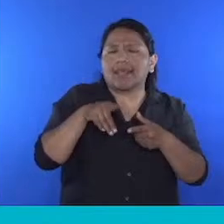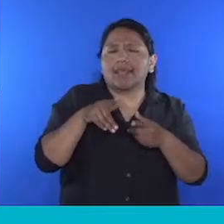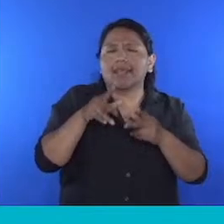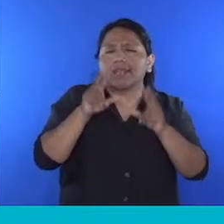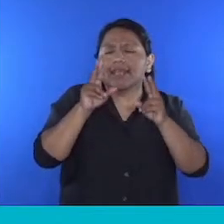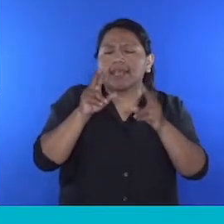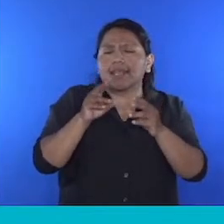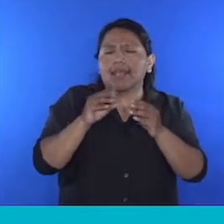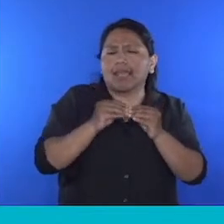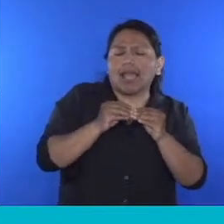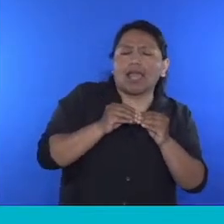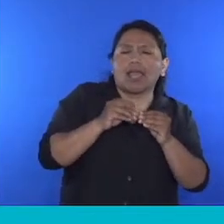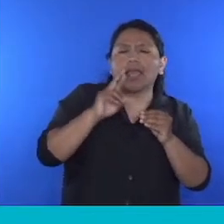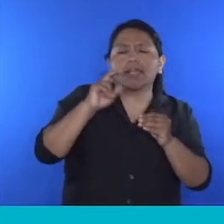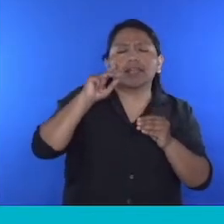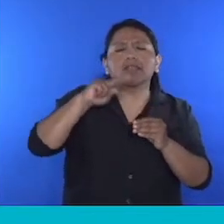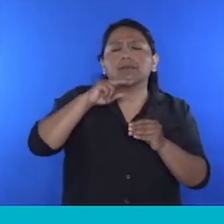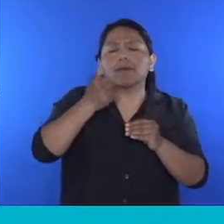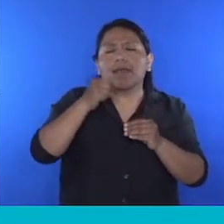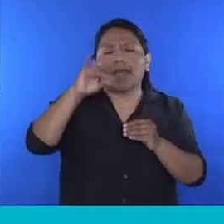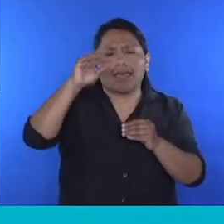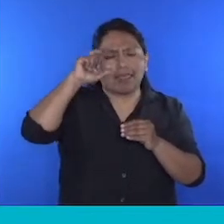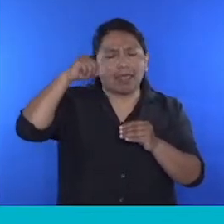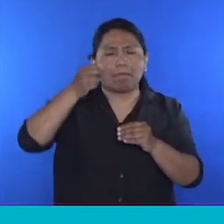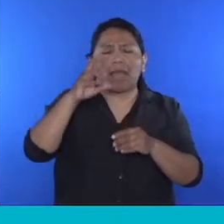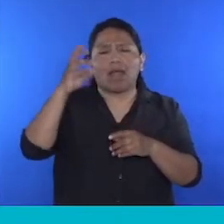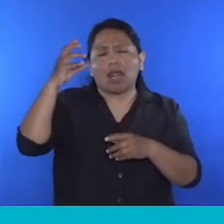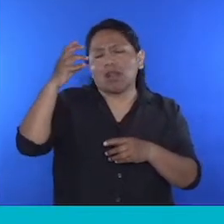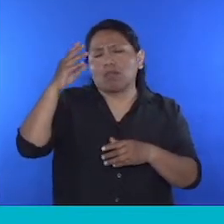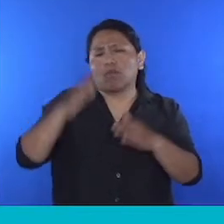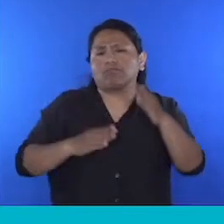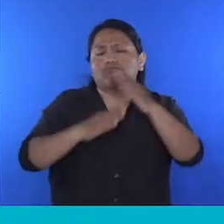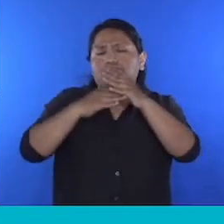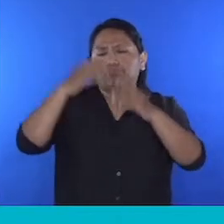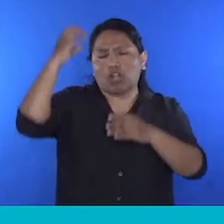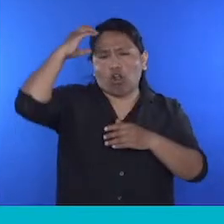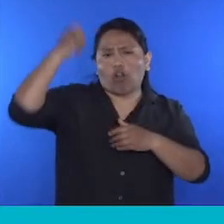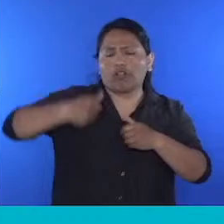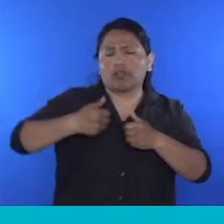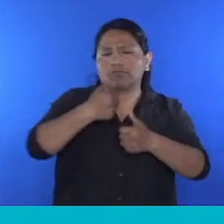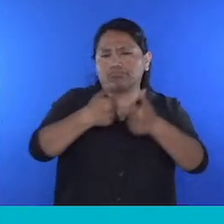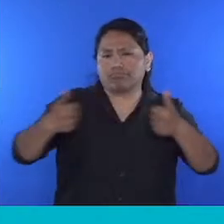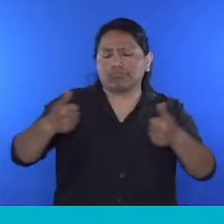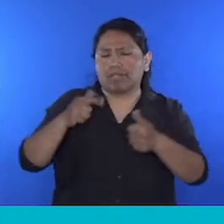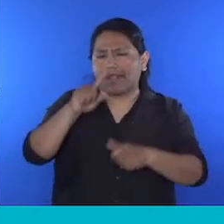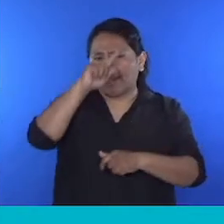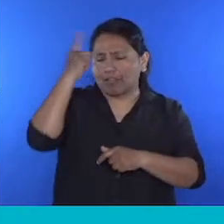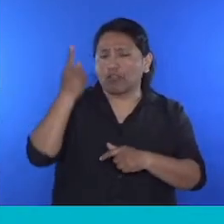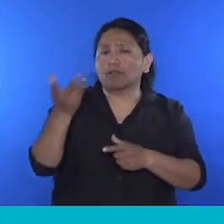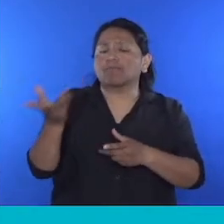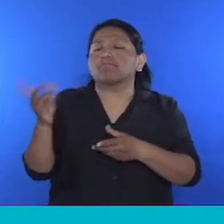caso Rivademar por la Corte Suprema de la Nación y que había sido